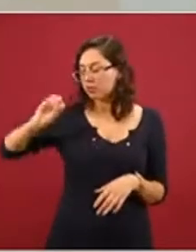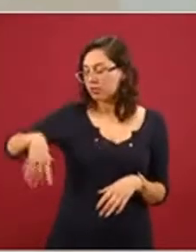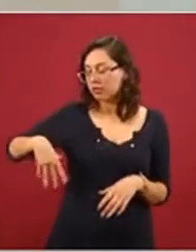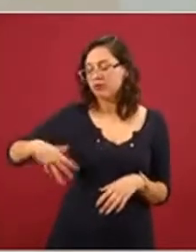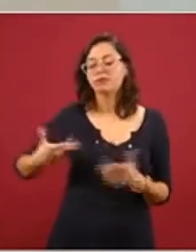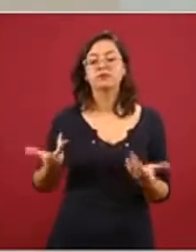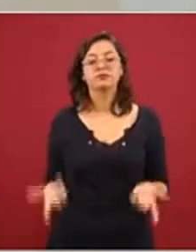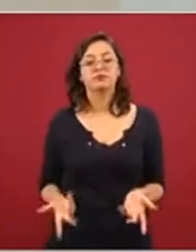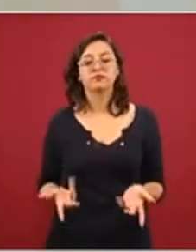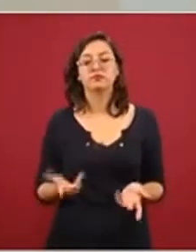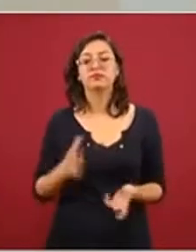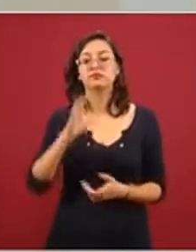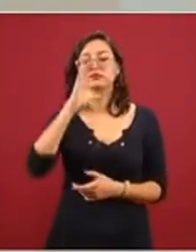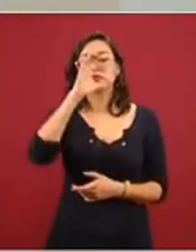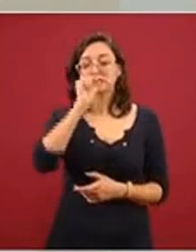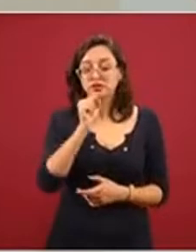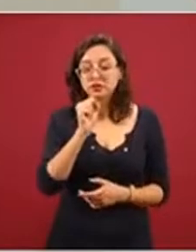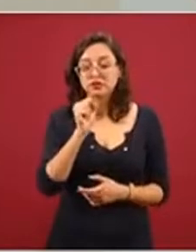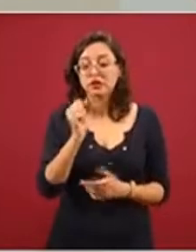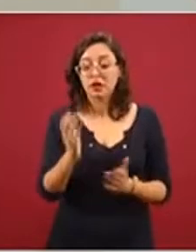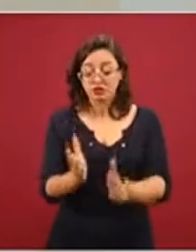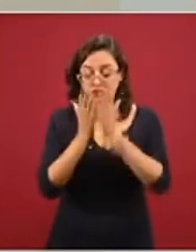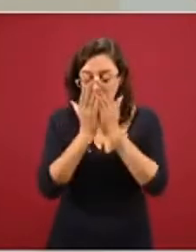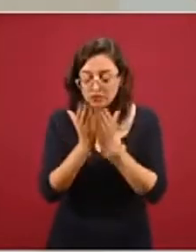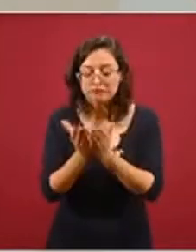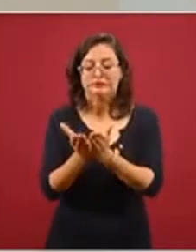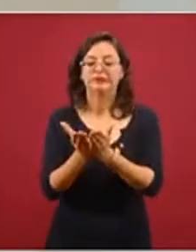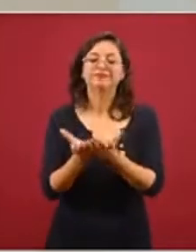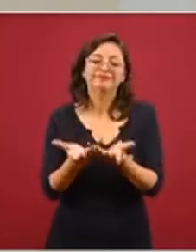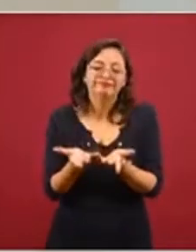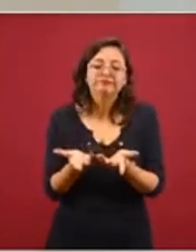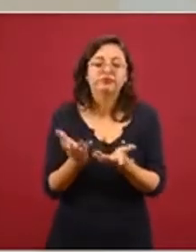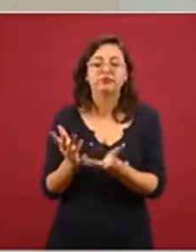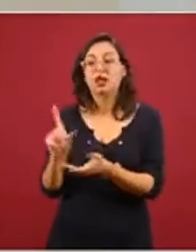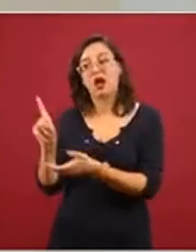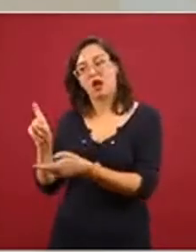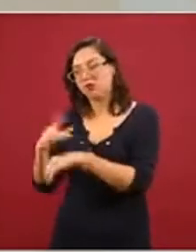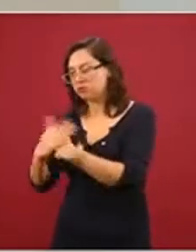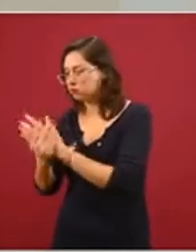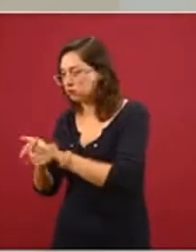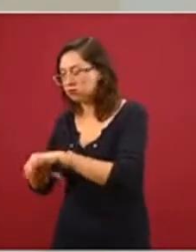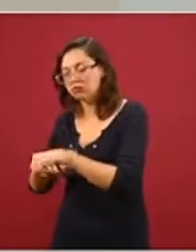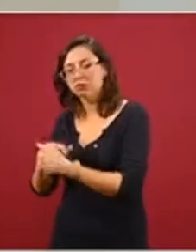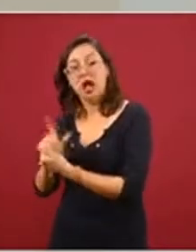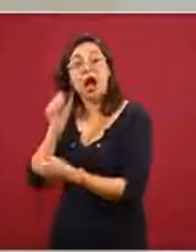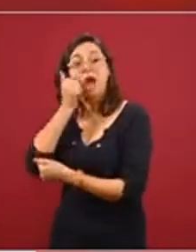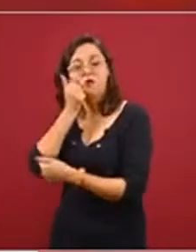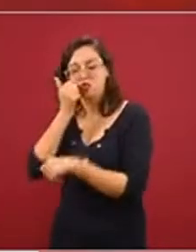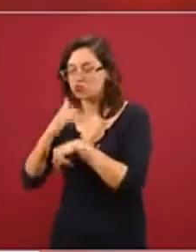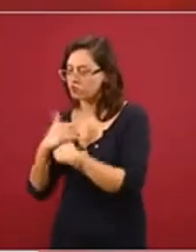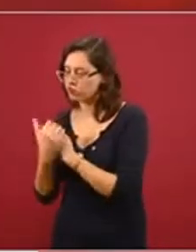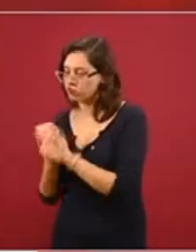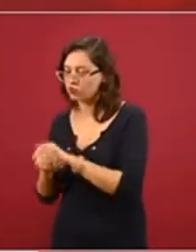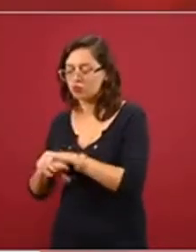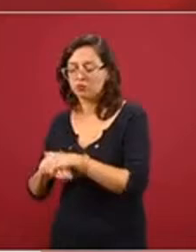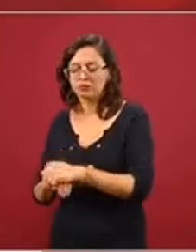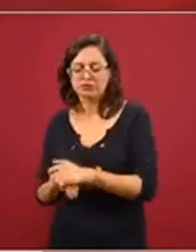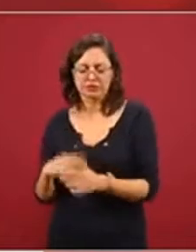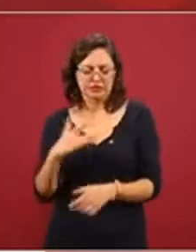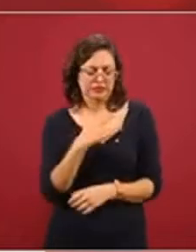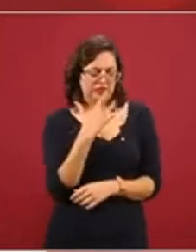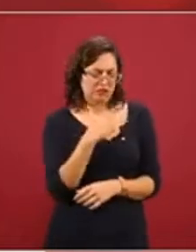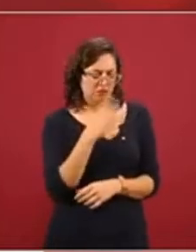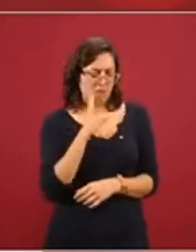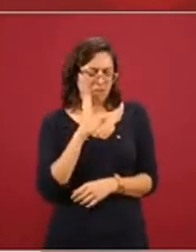así, si estornudamos sobre las manos, hay que lavarnos inmediatamente las mismas. Si tenemos síntomas compatibles